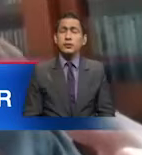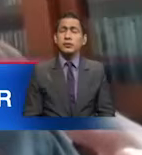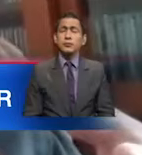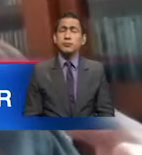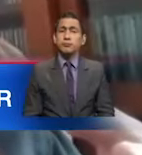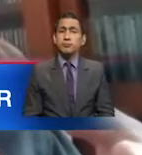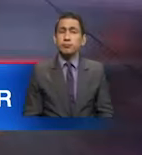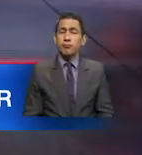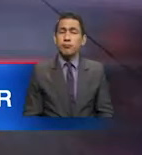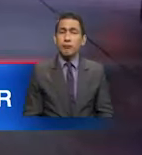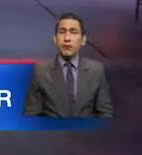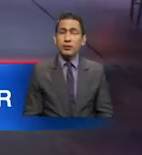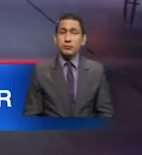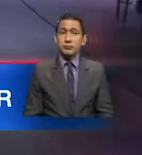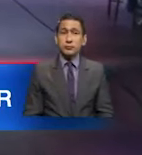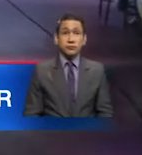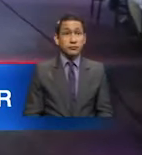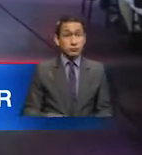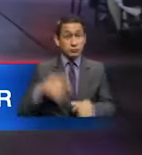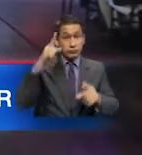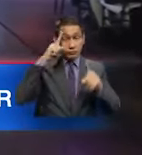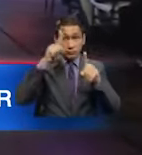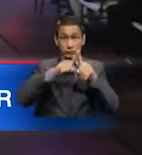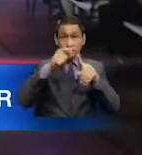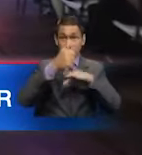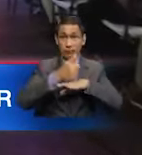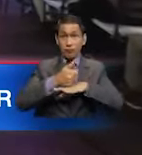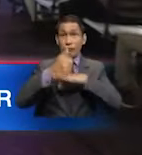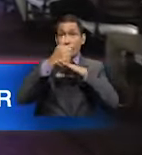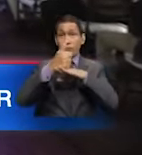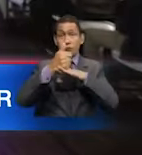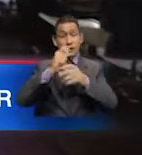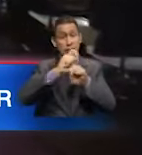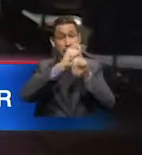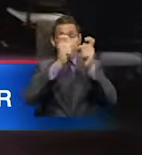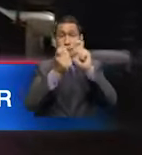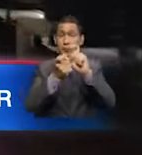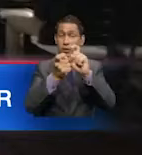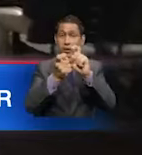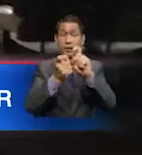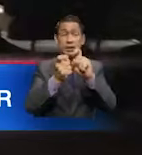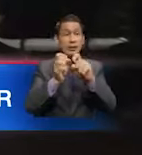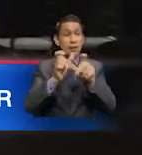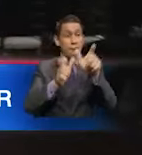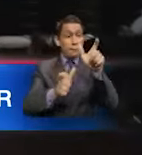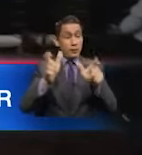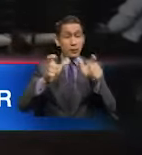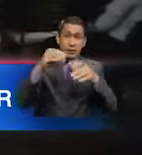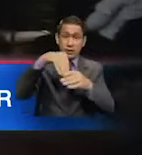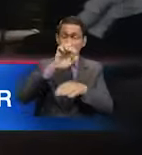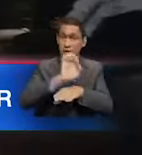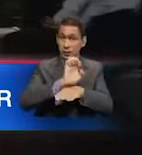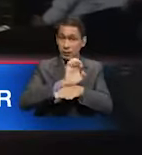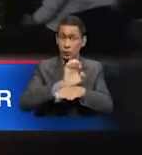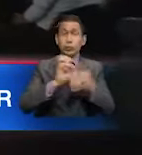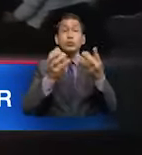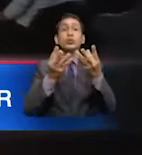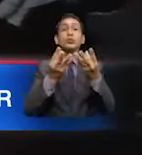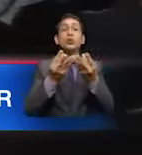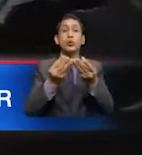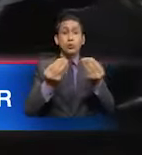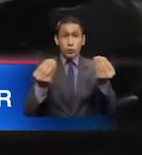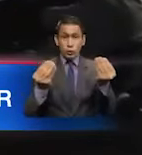de los aportantes. Según el INEC, el cambio poblacional es irreversible. La solución no es tener más hijos, sino que las